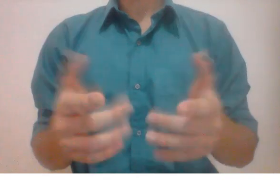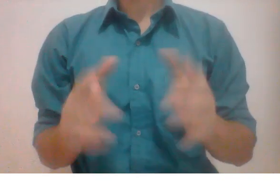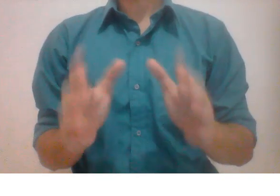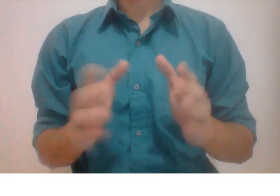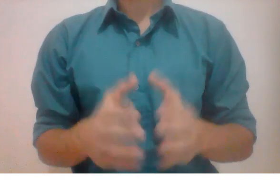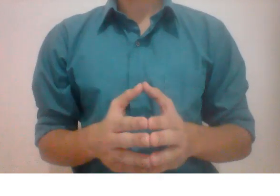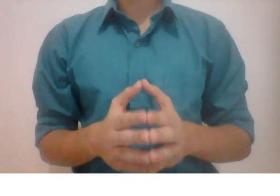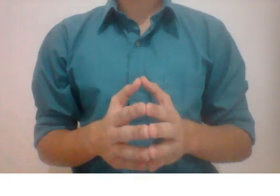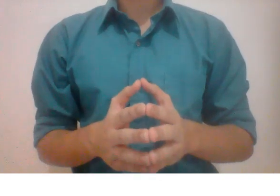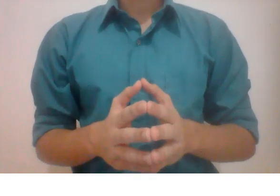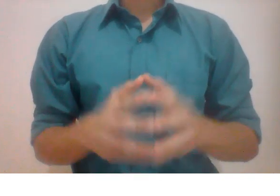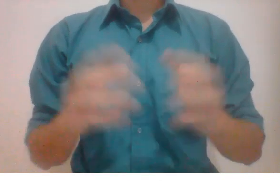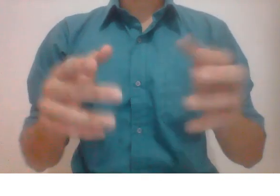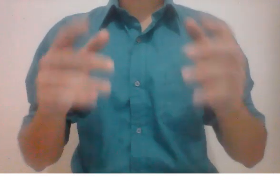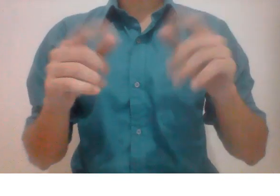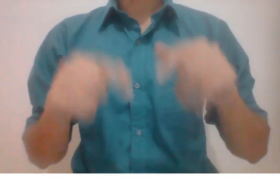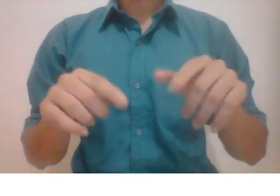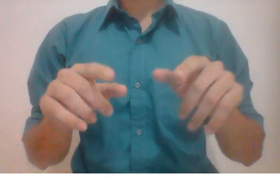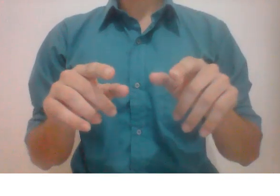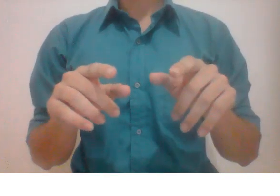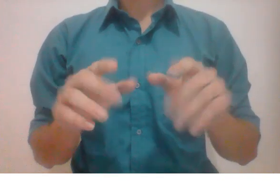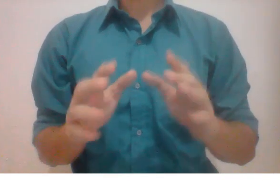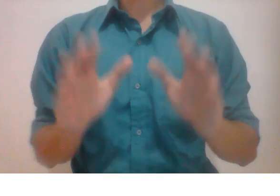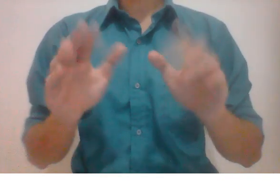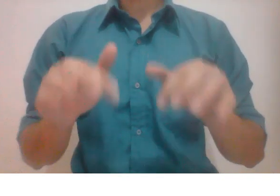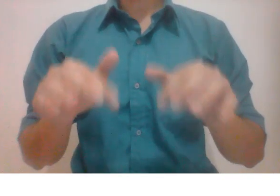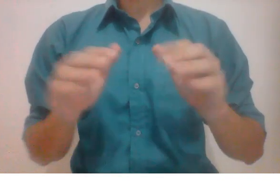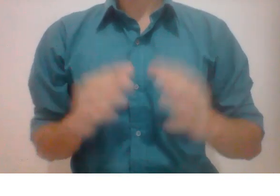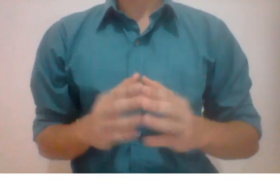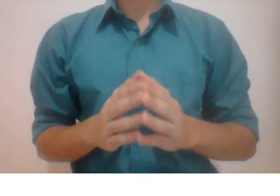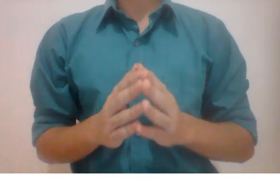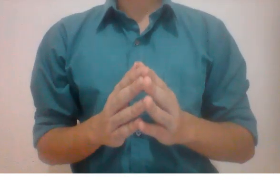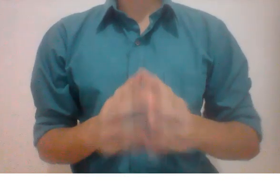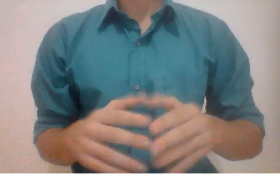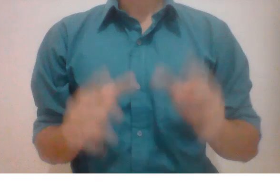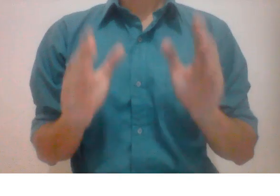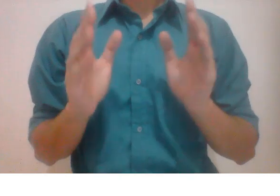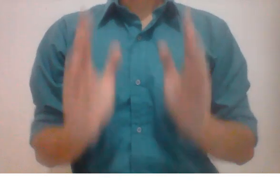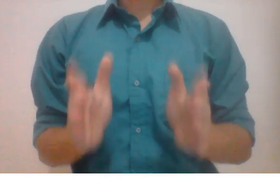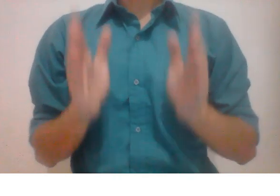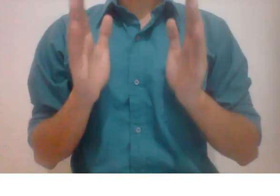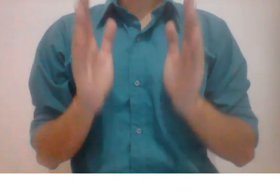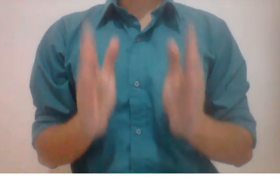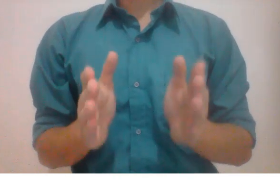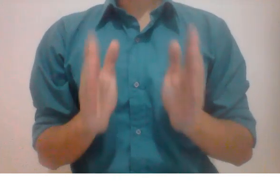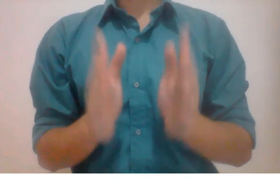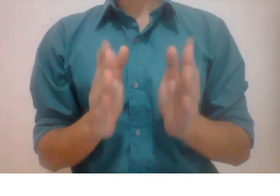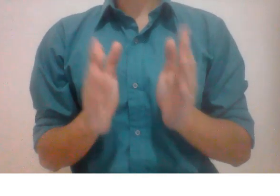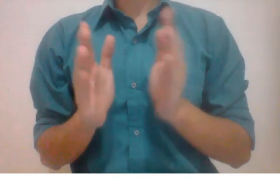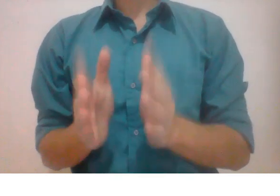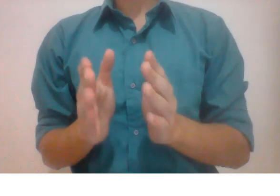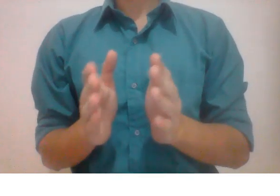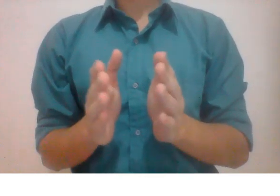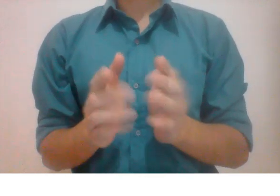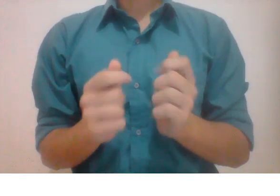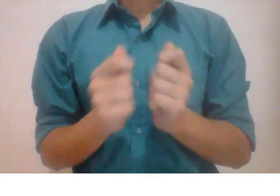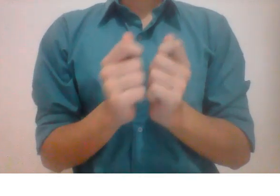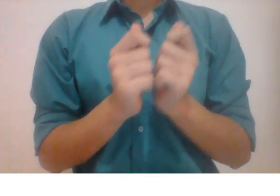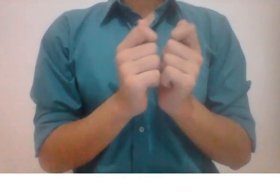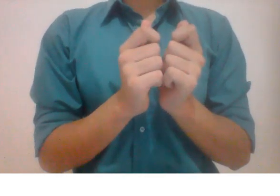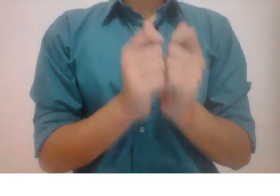una persona por ahí importante, incluso los nombres de esa persona los voy a dejar aquí abajo en la descripción. Y en general, ¿qué es lo que ocurría por